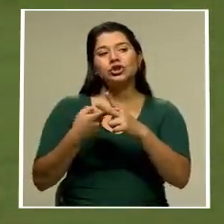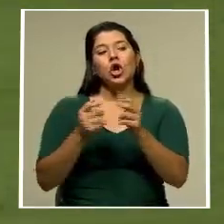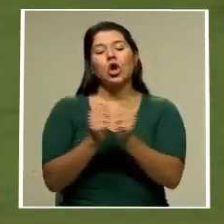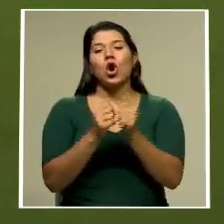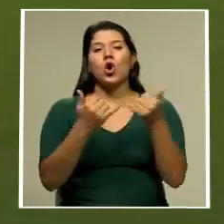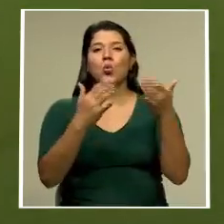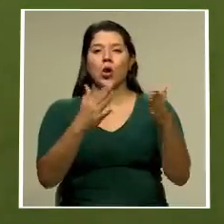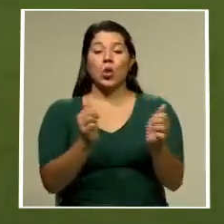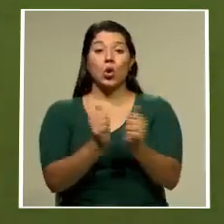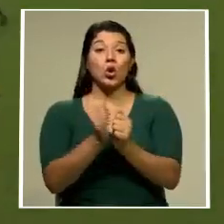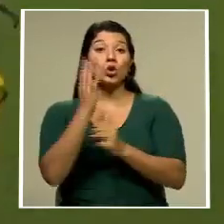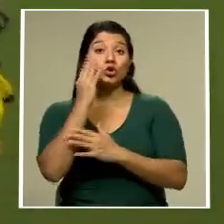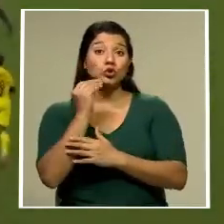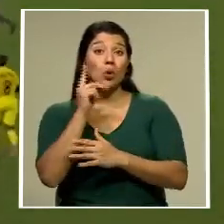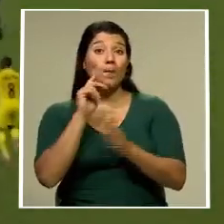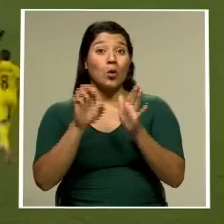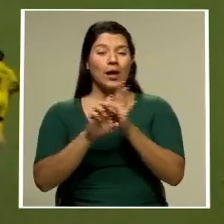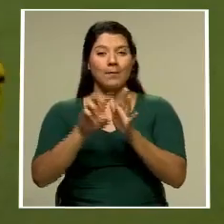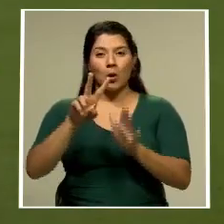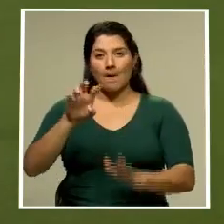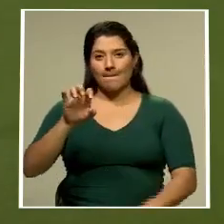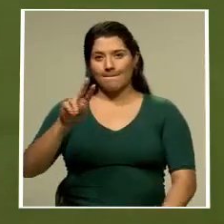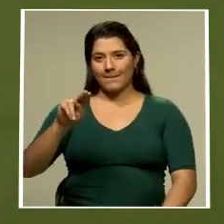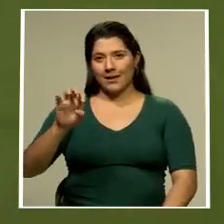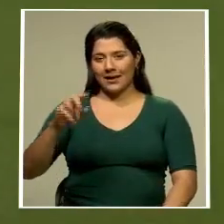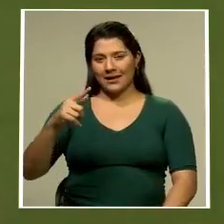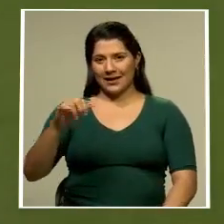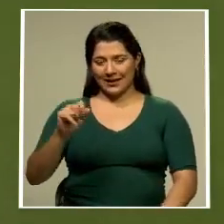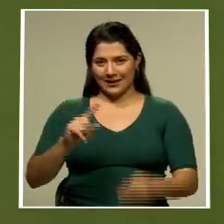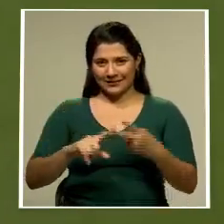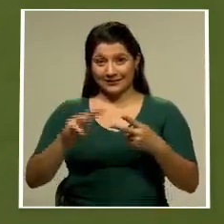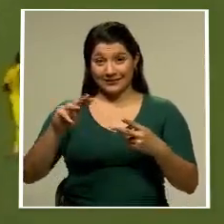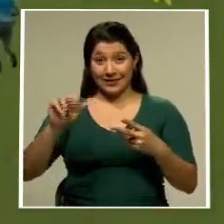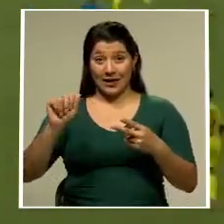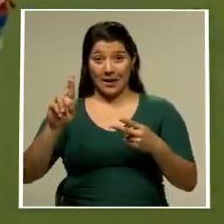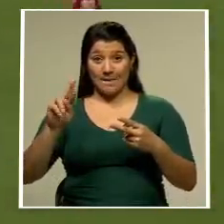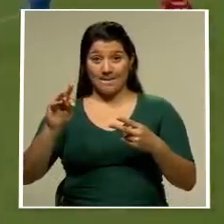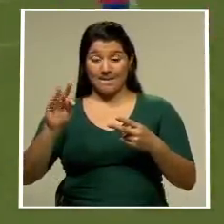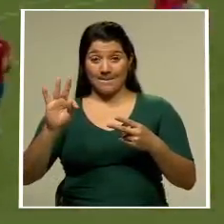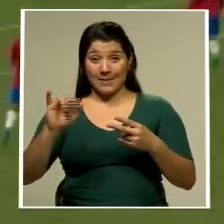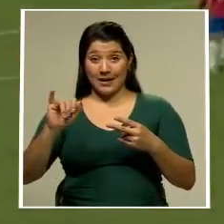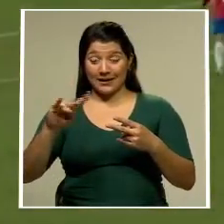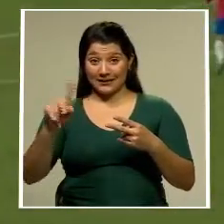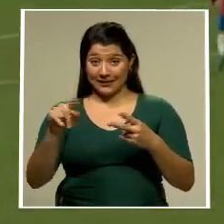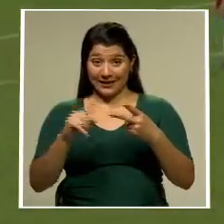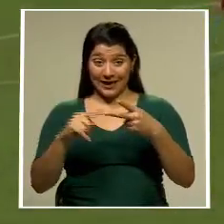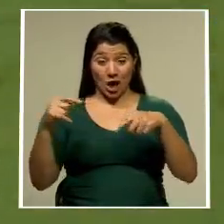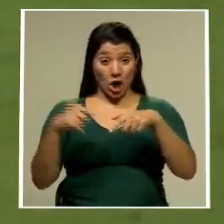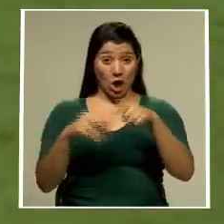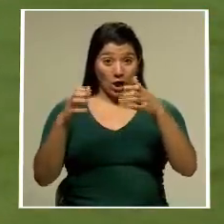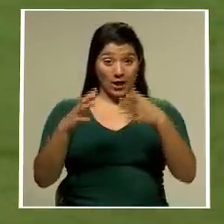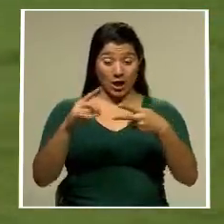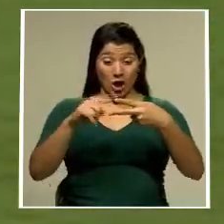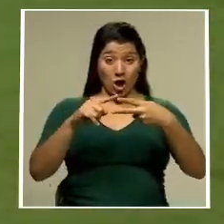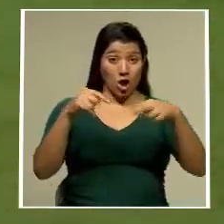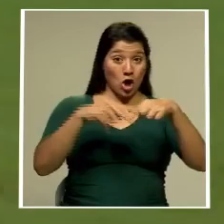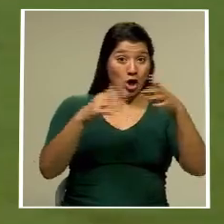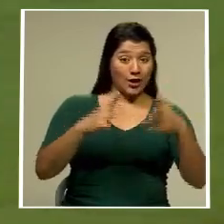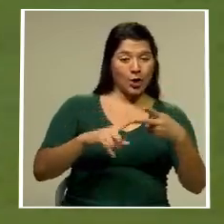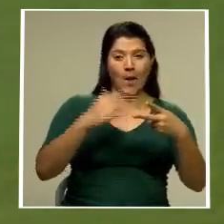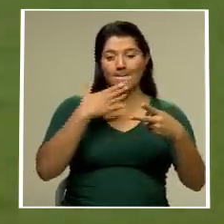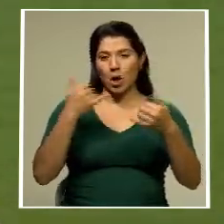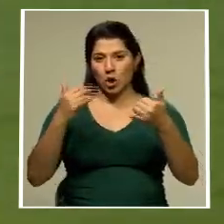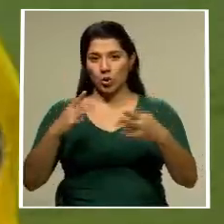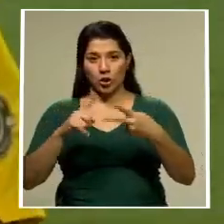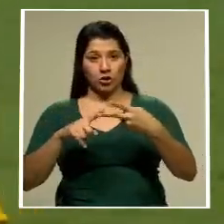Incluso el experimentado Johan Venegas y Alonso Martínez, goleador y mejor jugador del campeonato nacional respectivamente, se quedaron